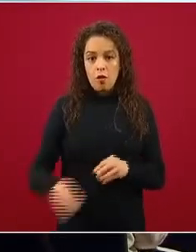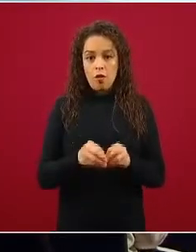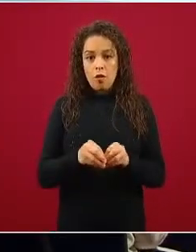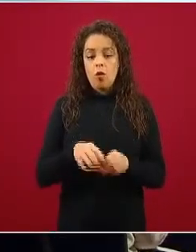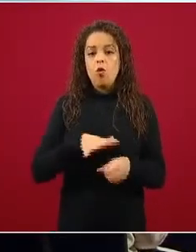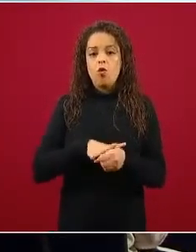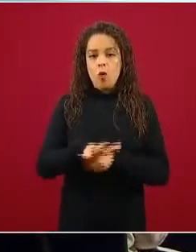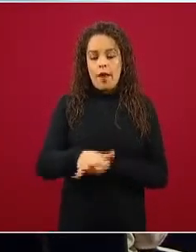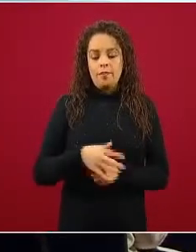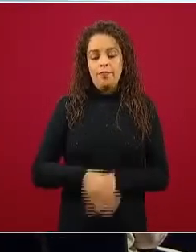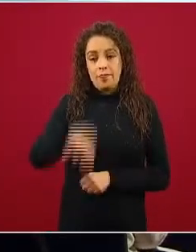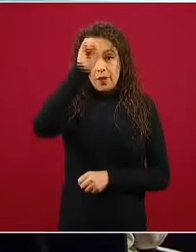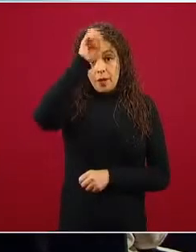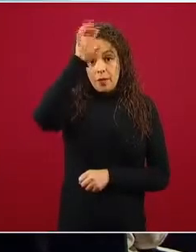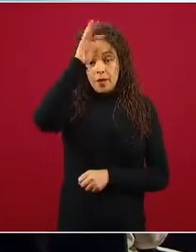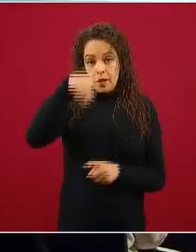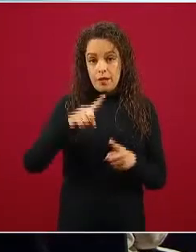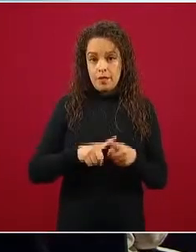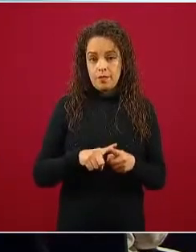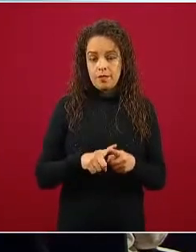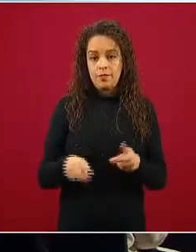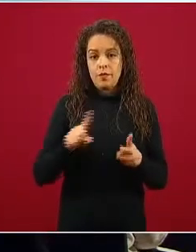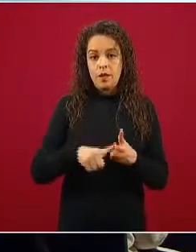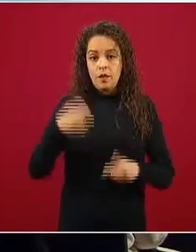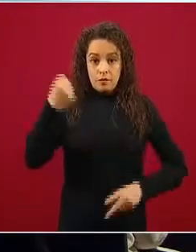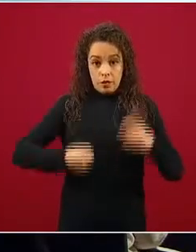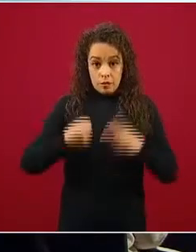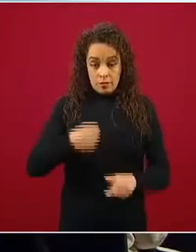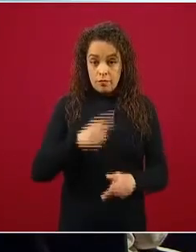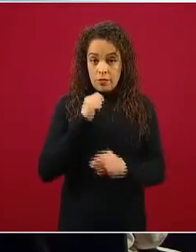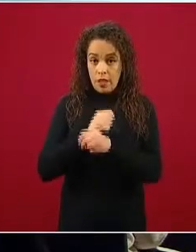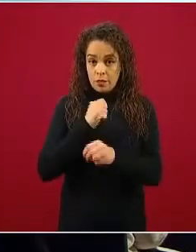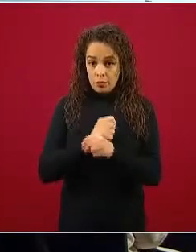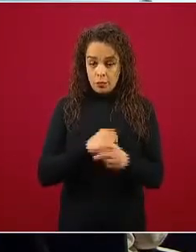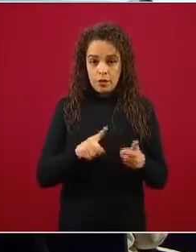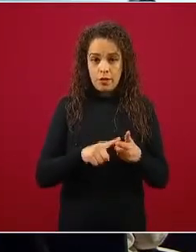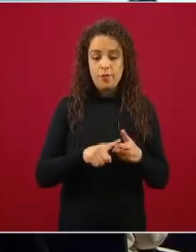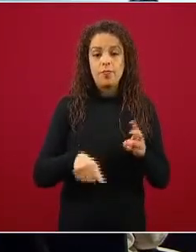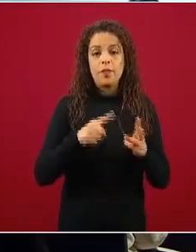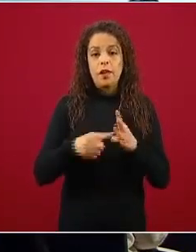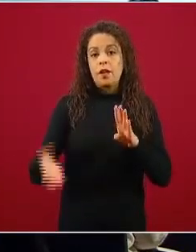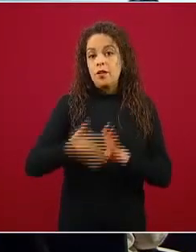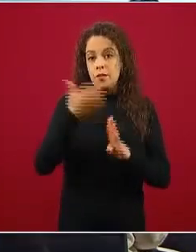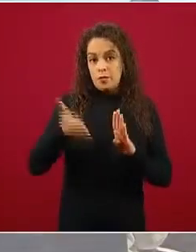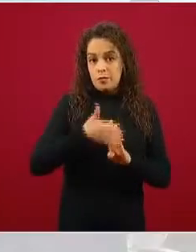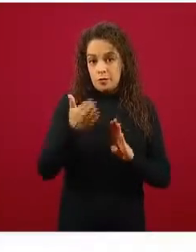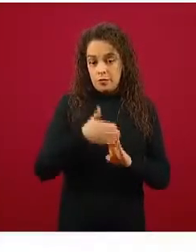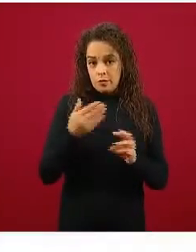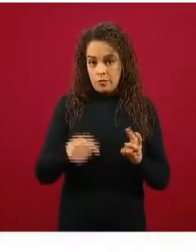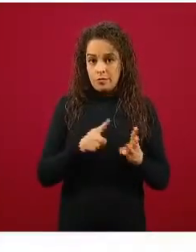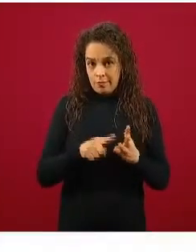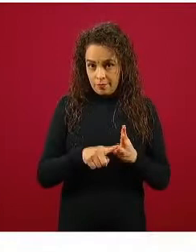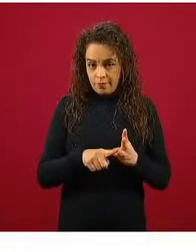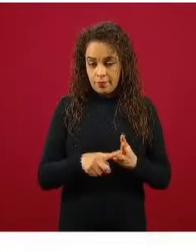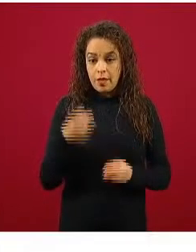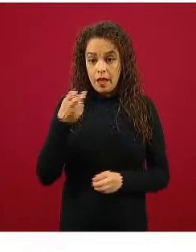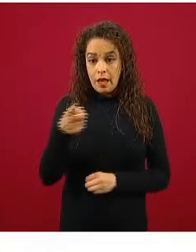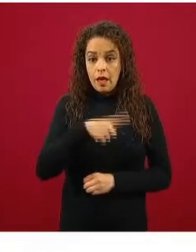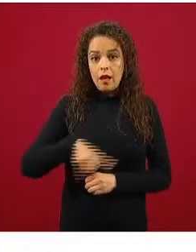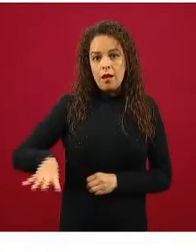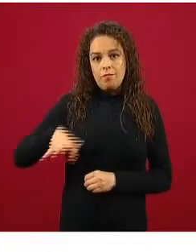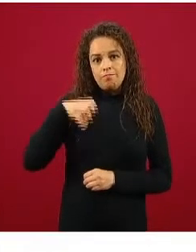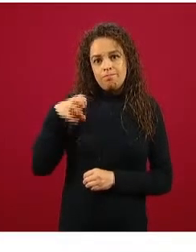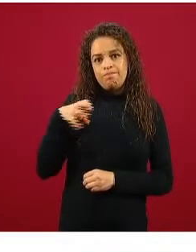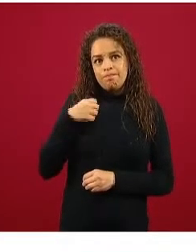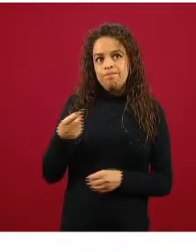la minería, el transporte y la construcción. Con ellos hicimos un esfuerzo interesante y diferente a lo que ocurrió con